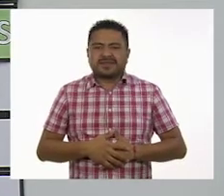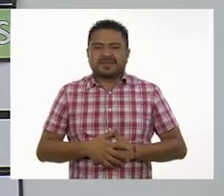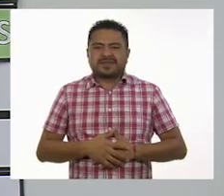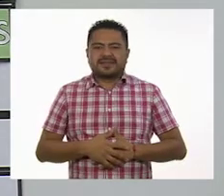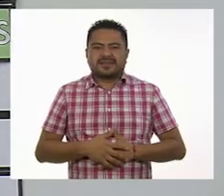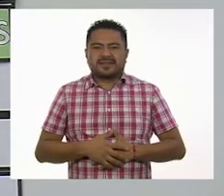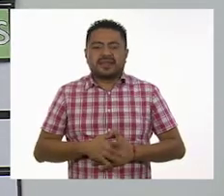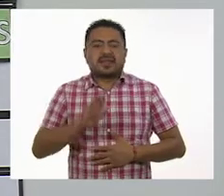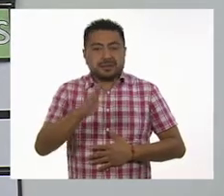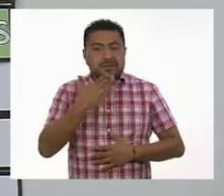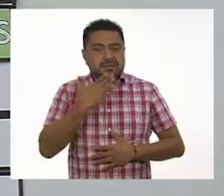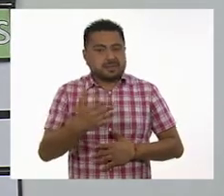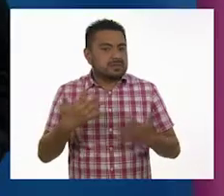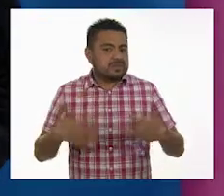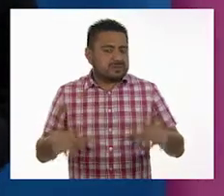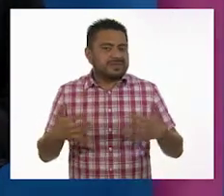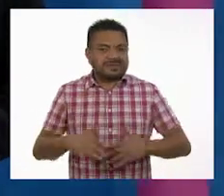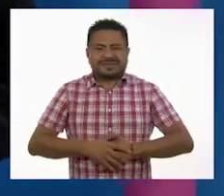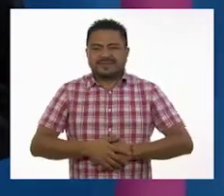Muy bien.